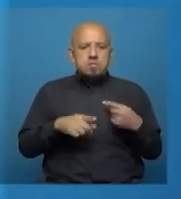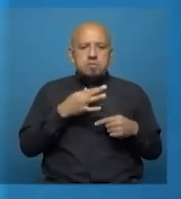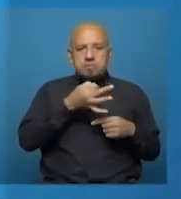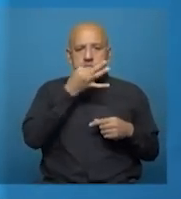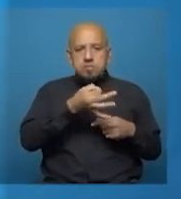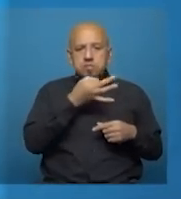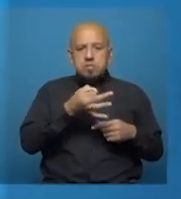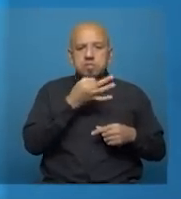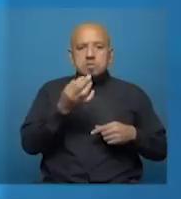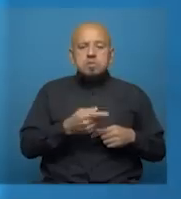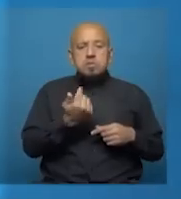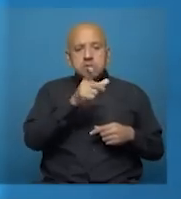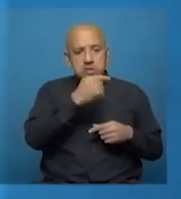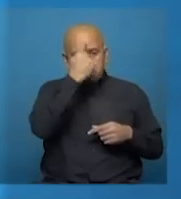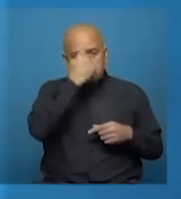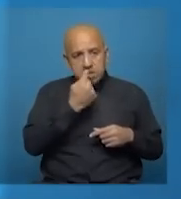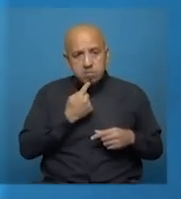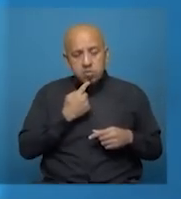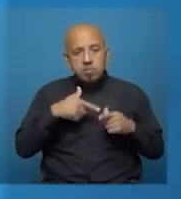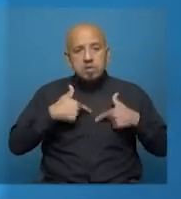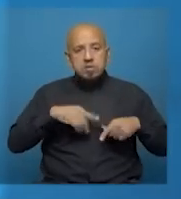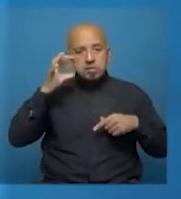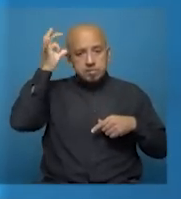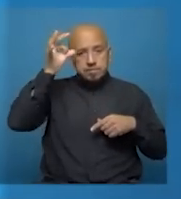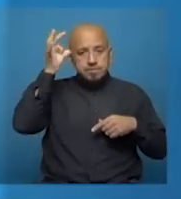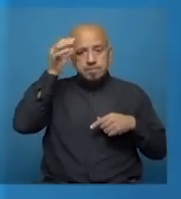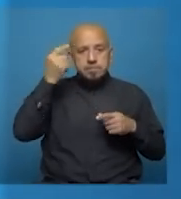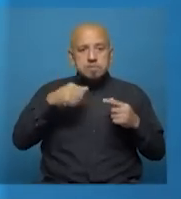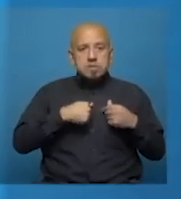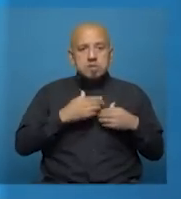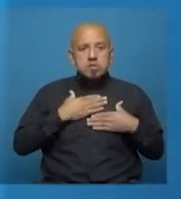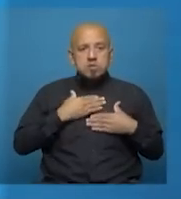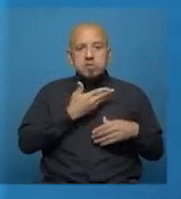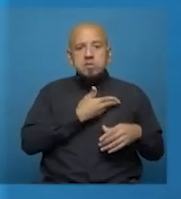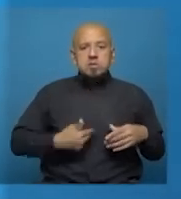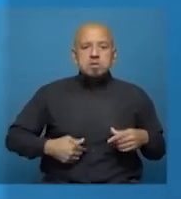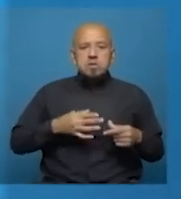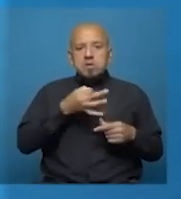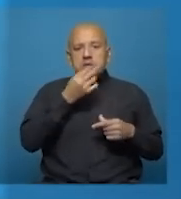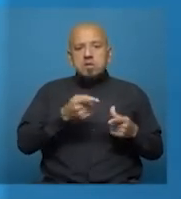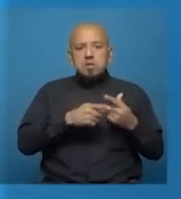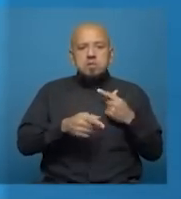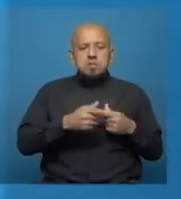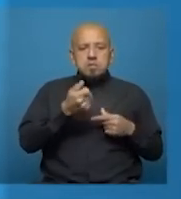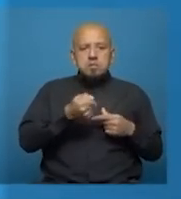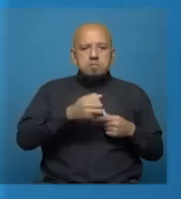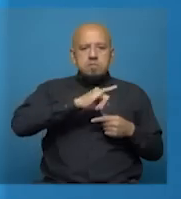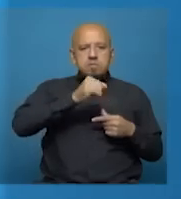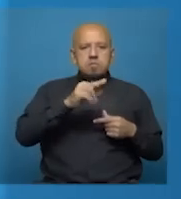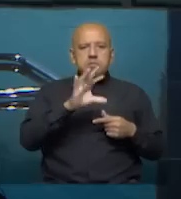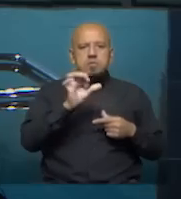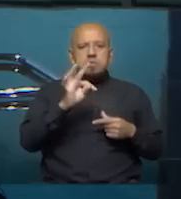discurso de ese mismo ministro siendo senador en nuestro periodo de gobierno. Decían que los ajustes de cuentas eran un